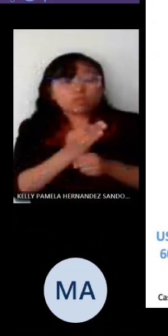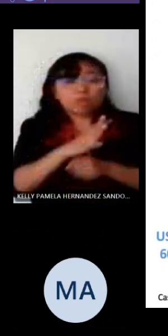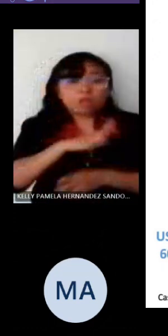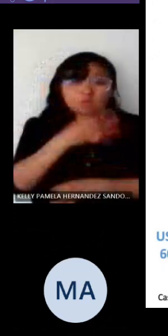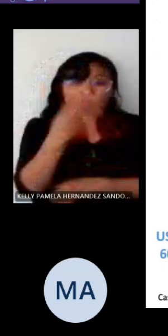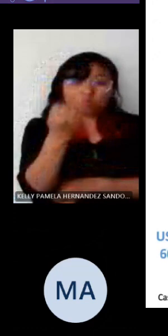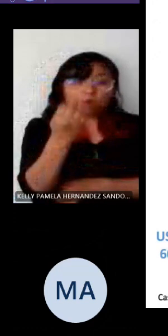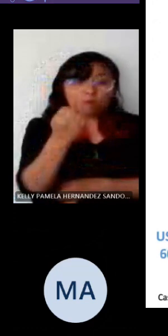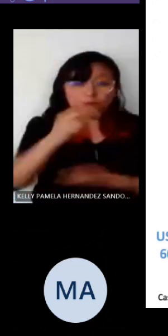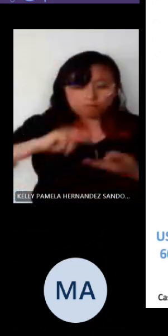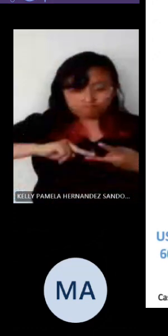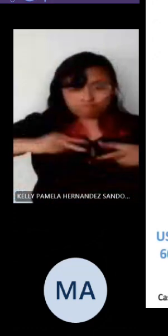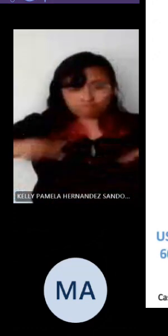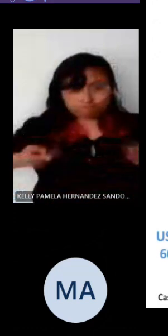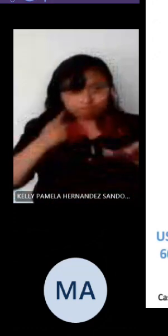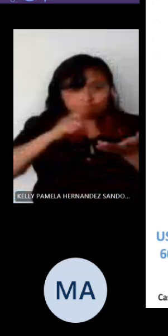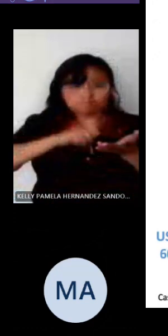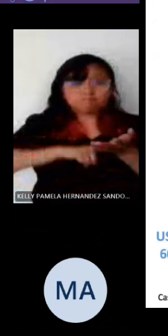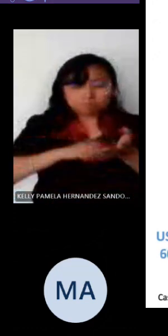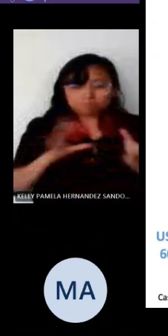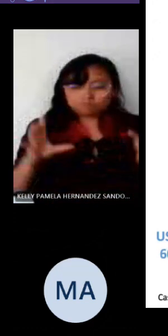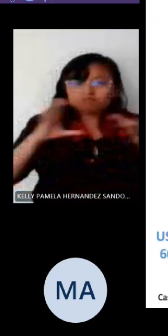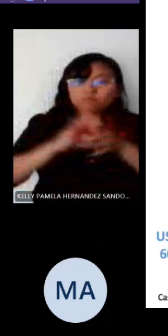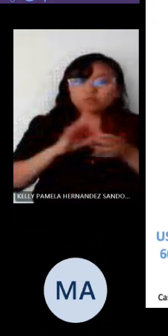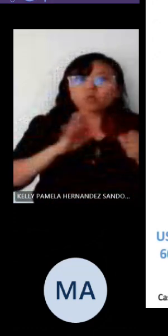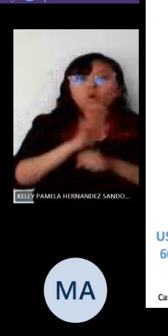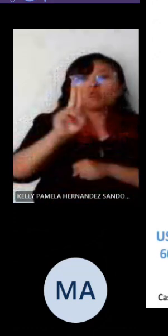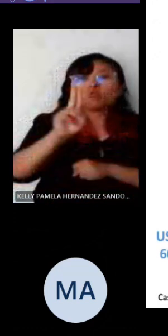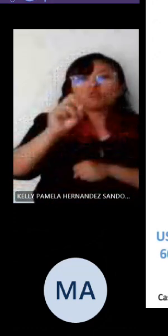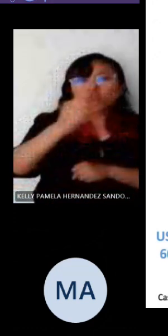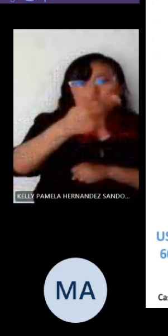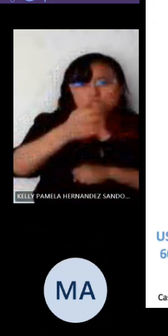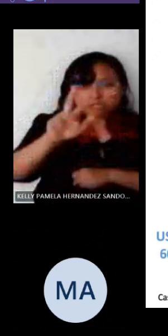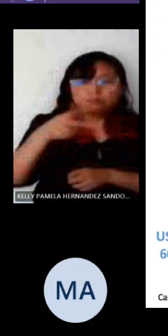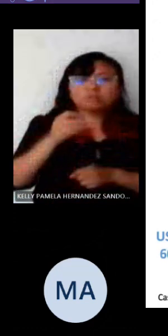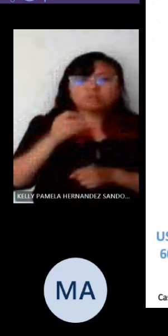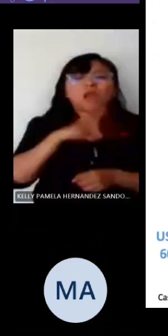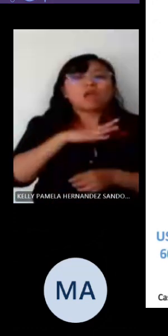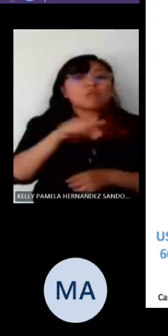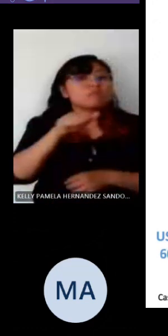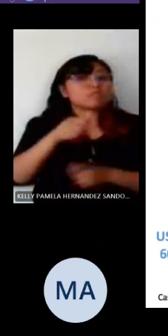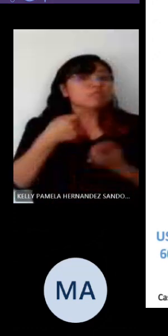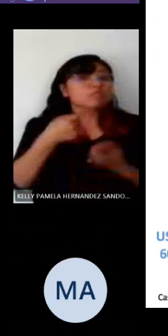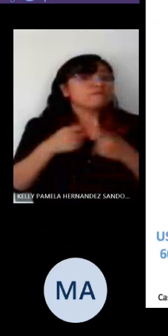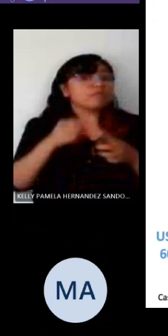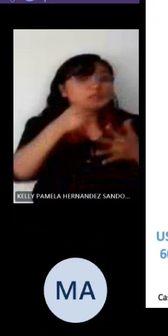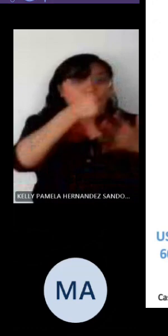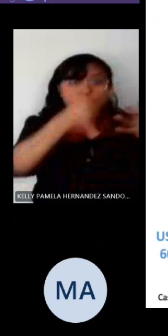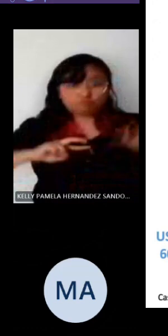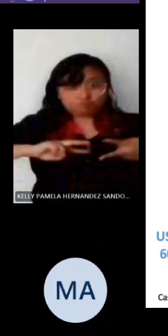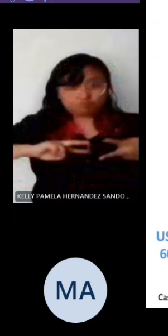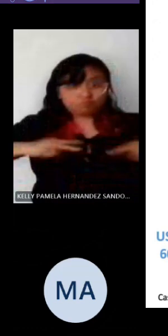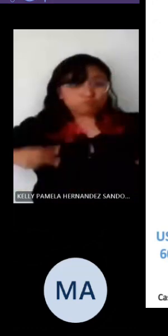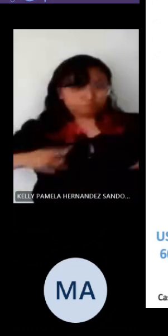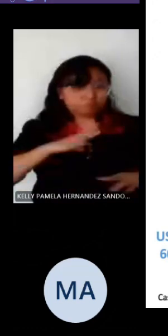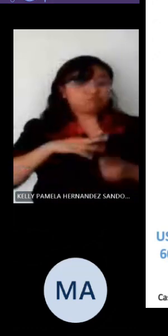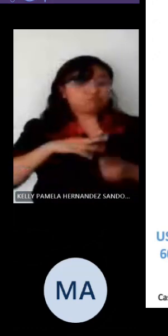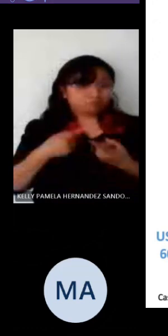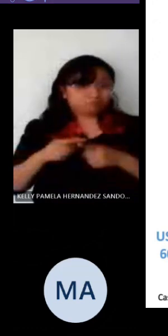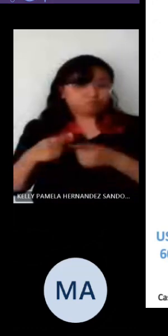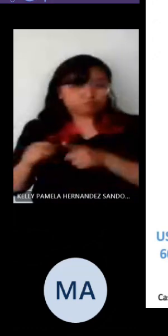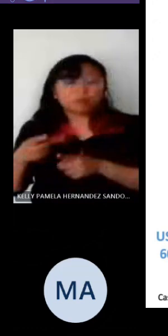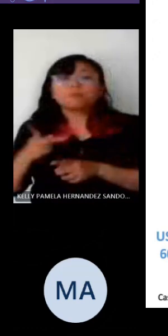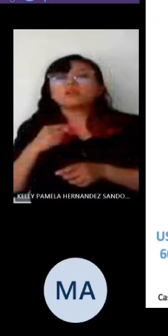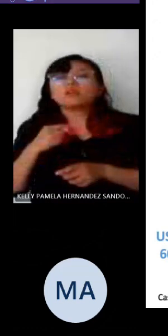síndrome de Usher, pero al menos se han descrito cerca de 16 genes en total. Quiere decir que todavía, como decía Diana al inicio, no